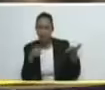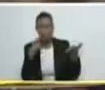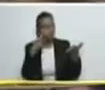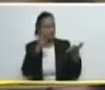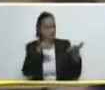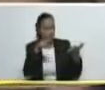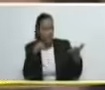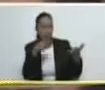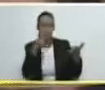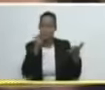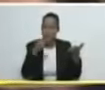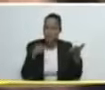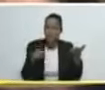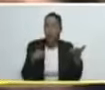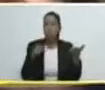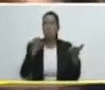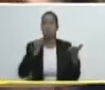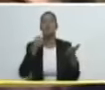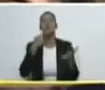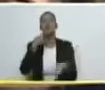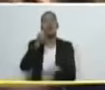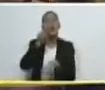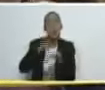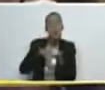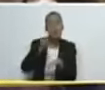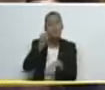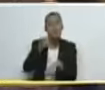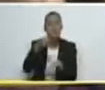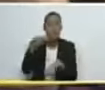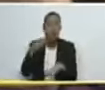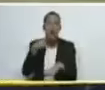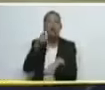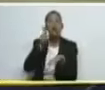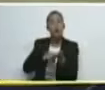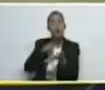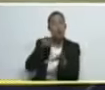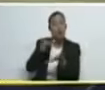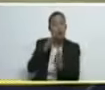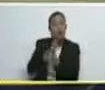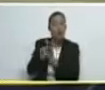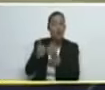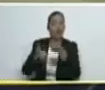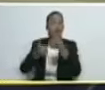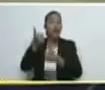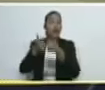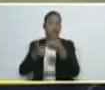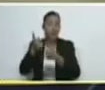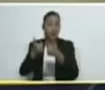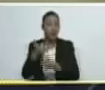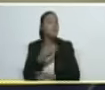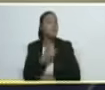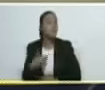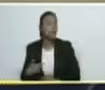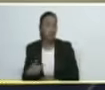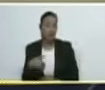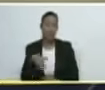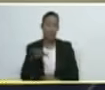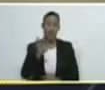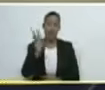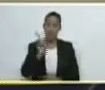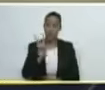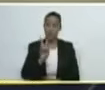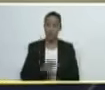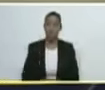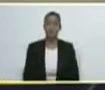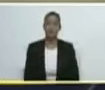si verdaderamente los cumplen para ser candidato a presidente de la República. También está